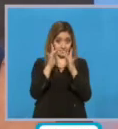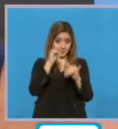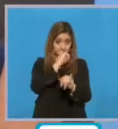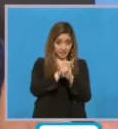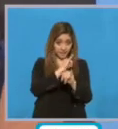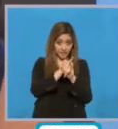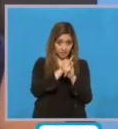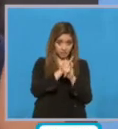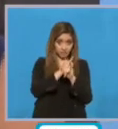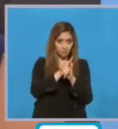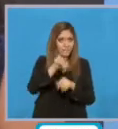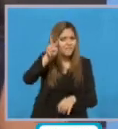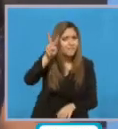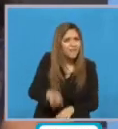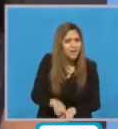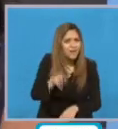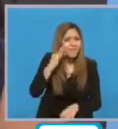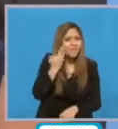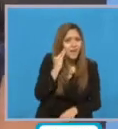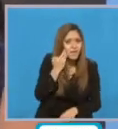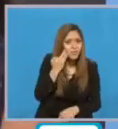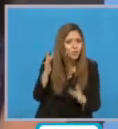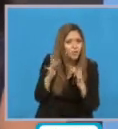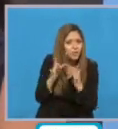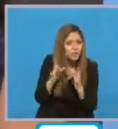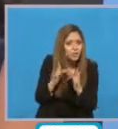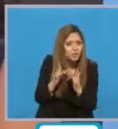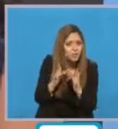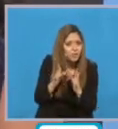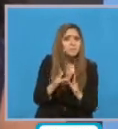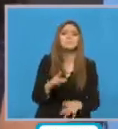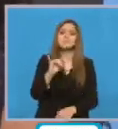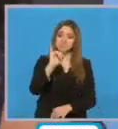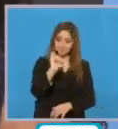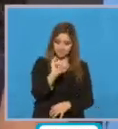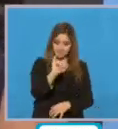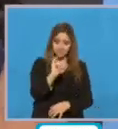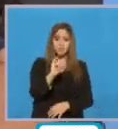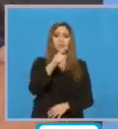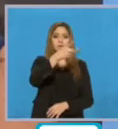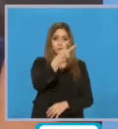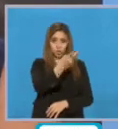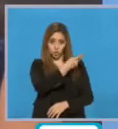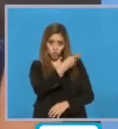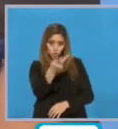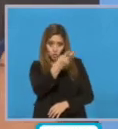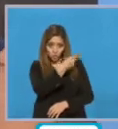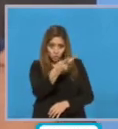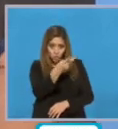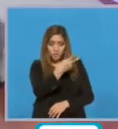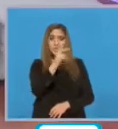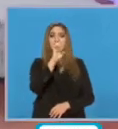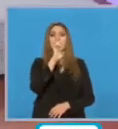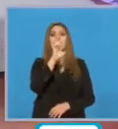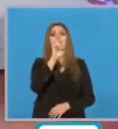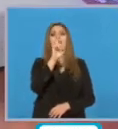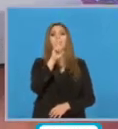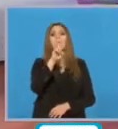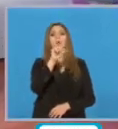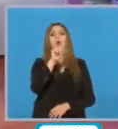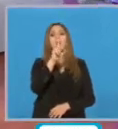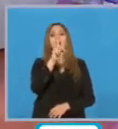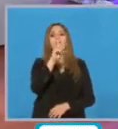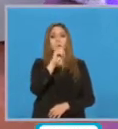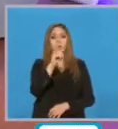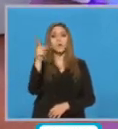De verdad, a través del Facebook. así ves es como justamente. todos? Ellos, en particular mi compañero Eduardo me invita a participar